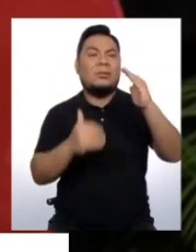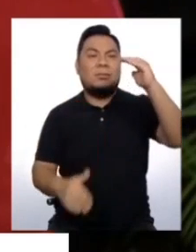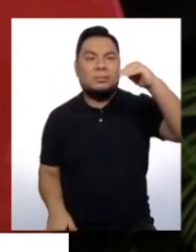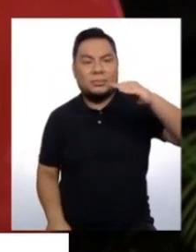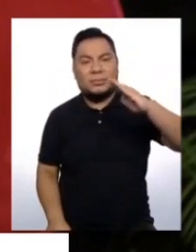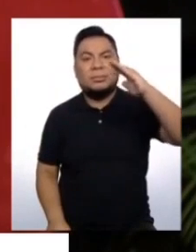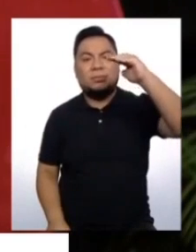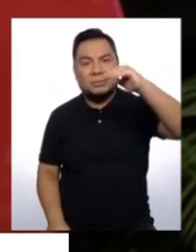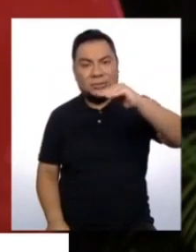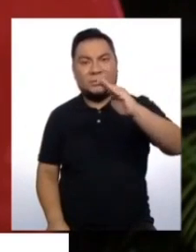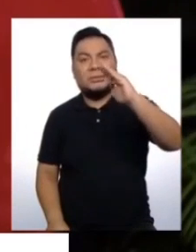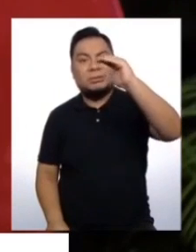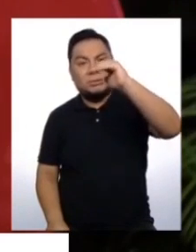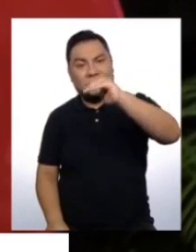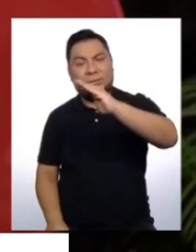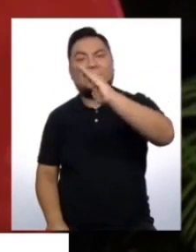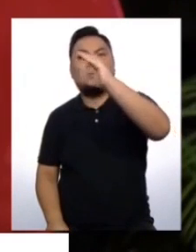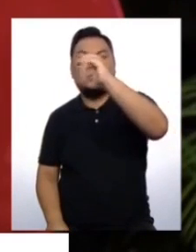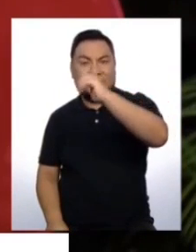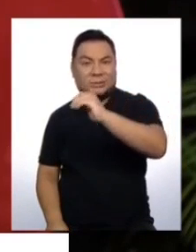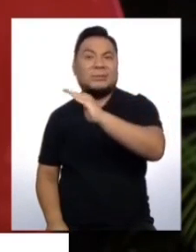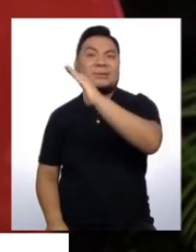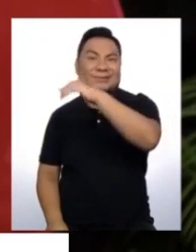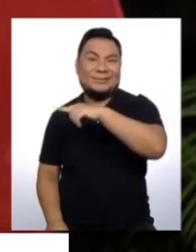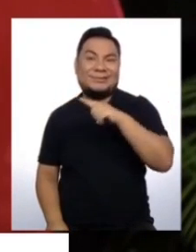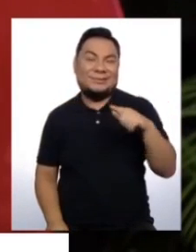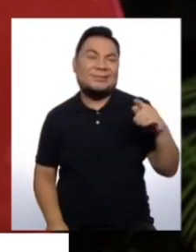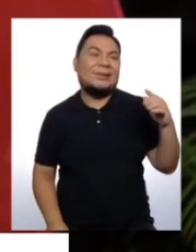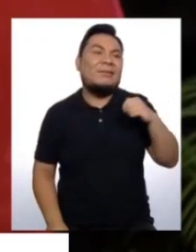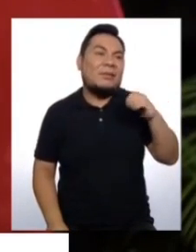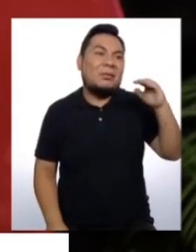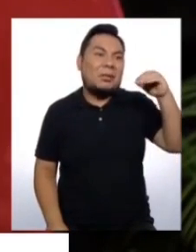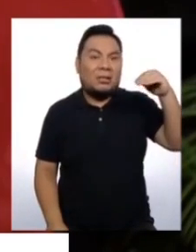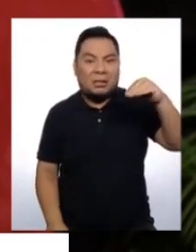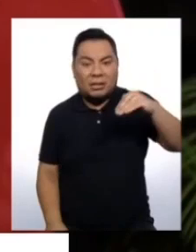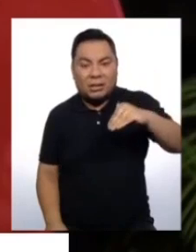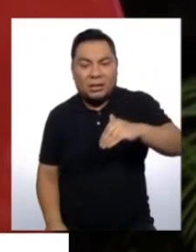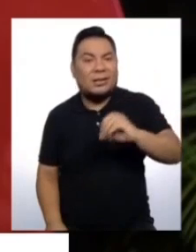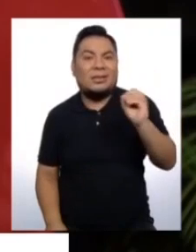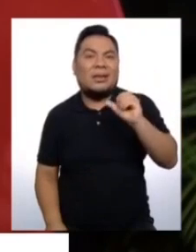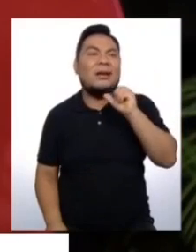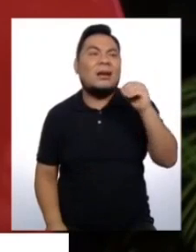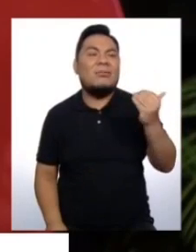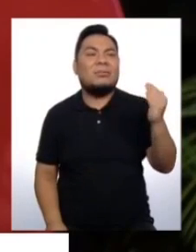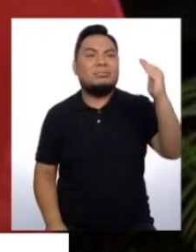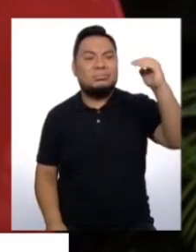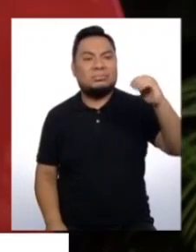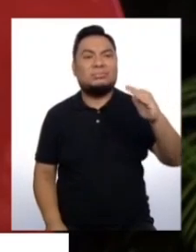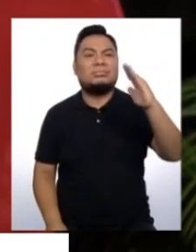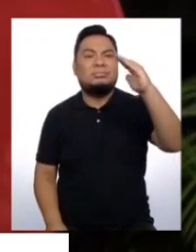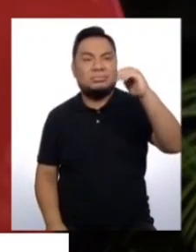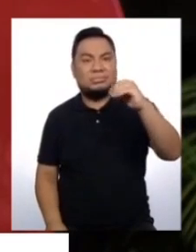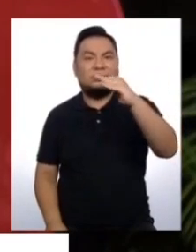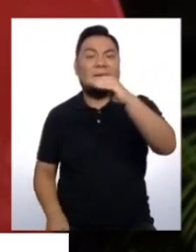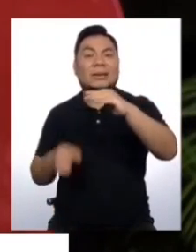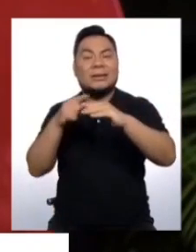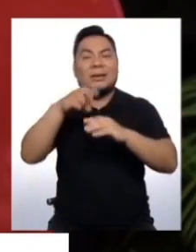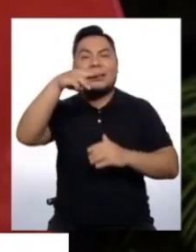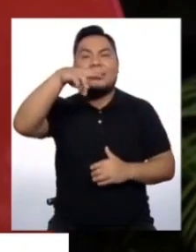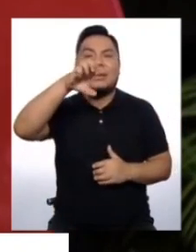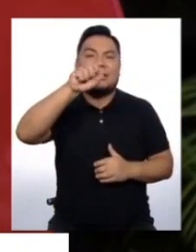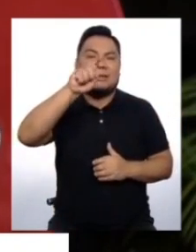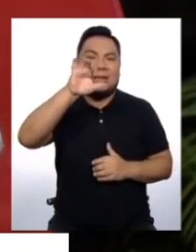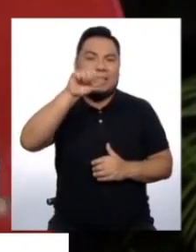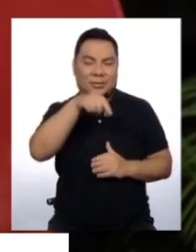que aumentan con los que ya van curándose. Está en la meseta. Ahora el esfuerzo de todos, y para eso